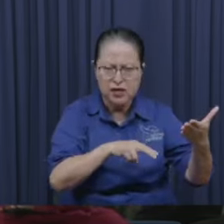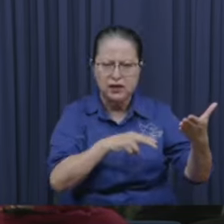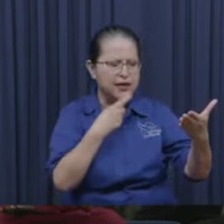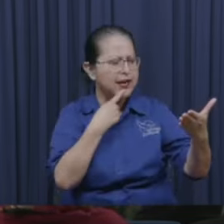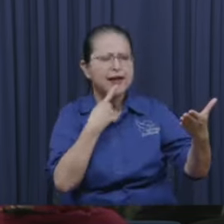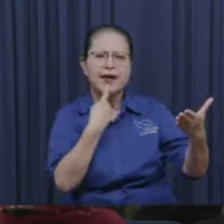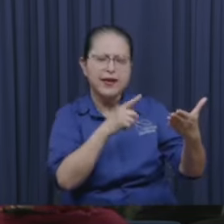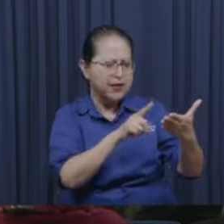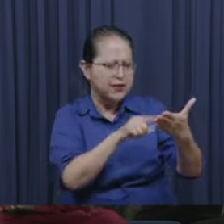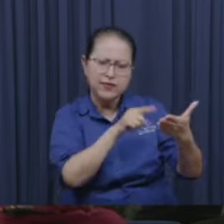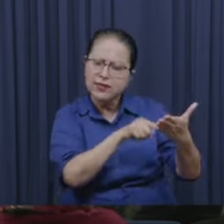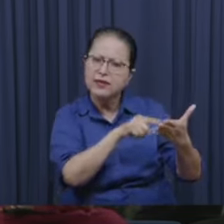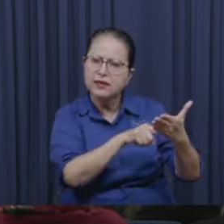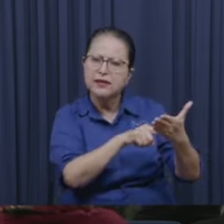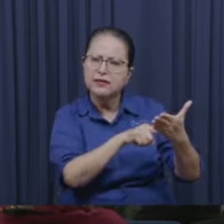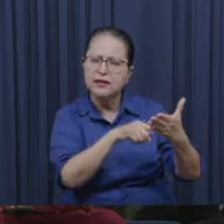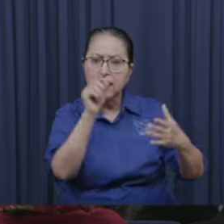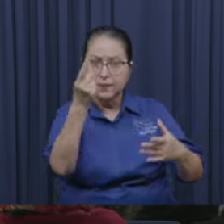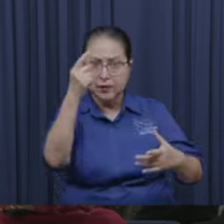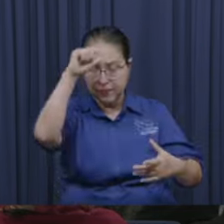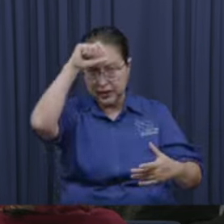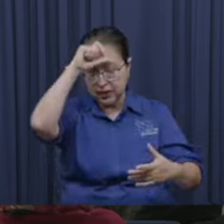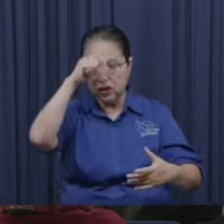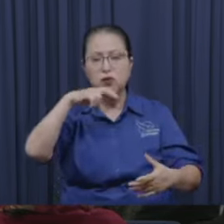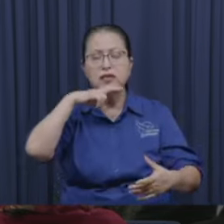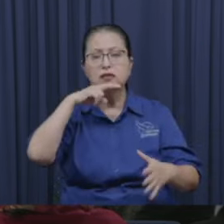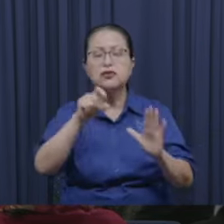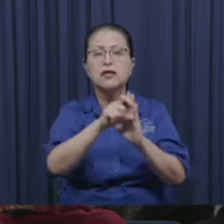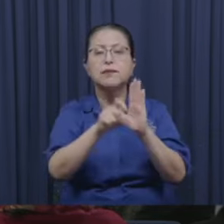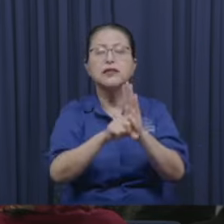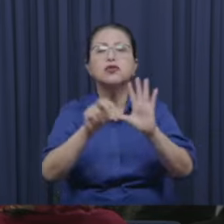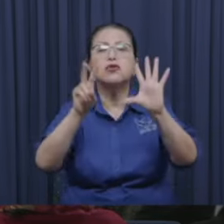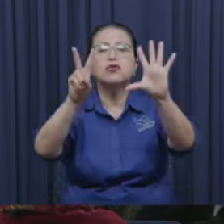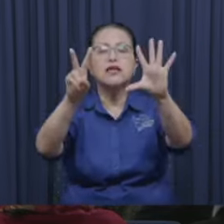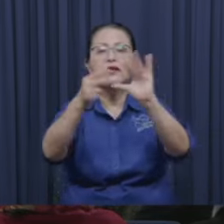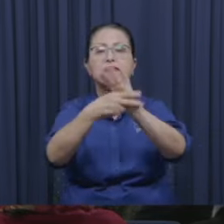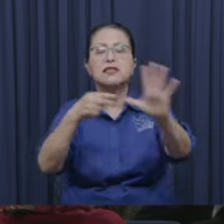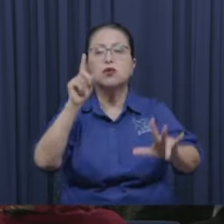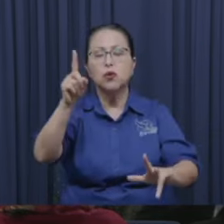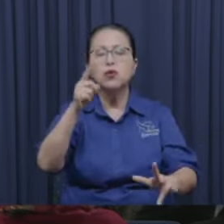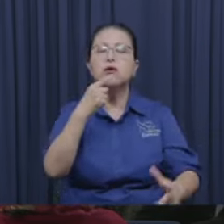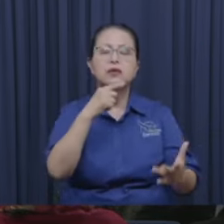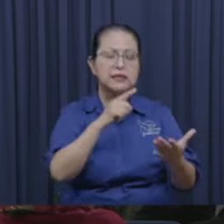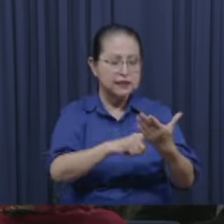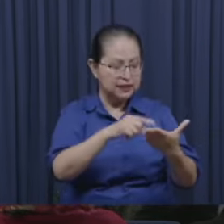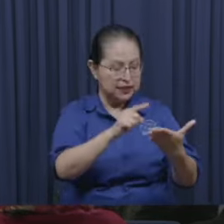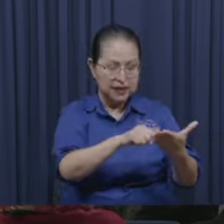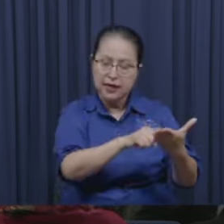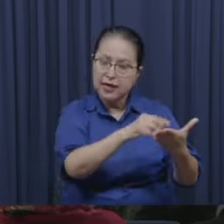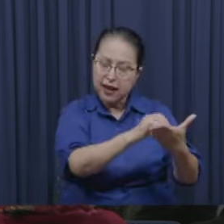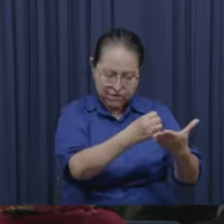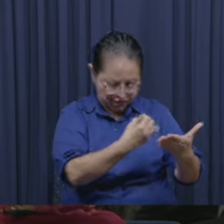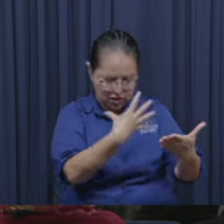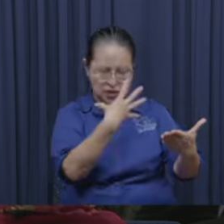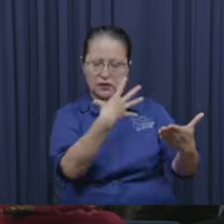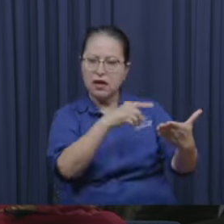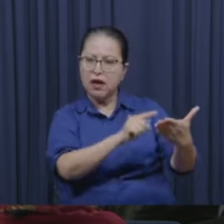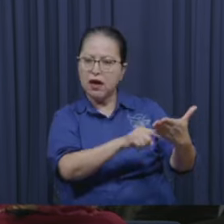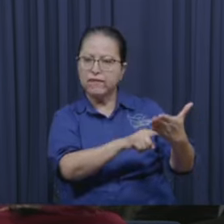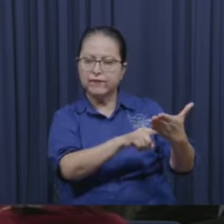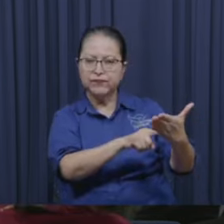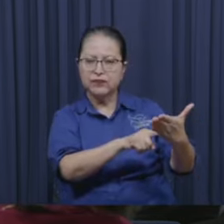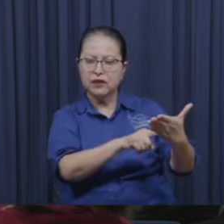digamos primera Corintios un 71 me parece o 17 dice llenando llenos